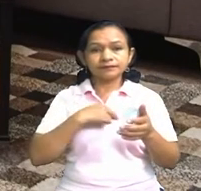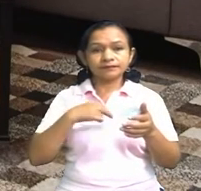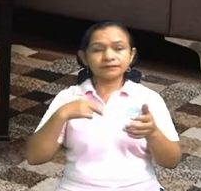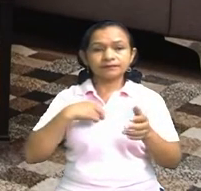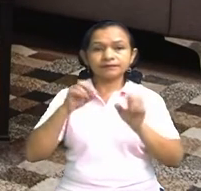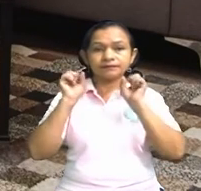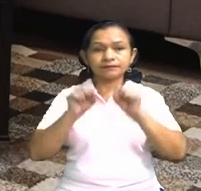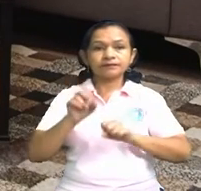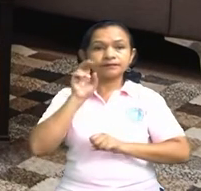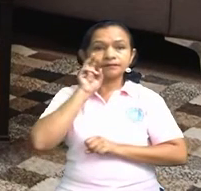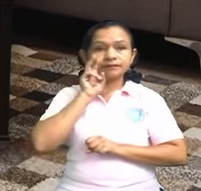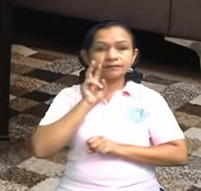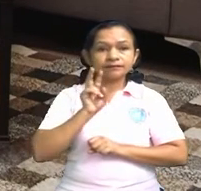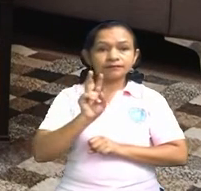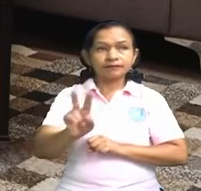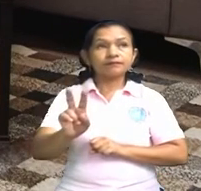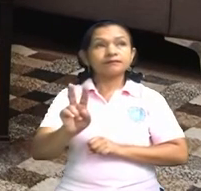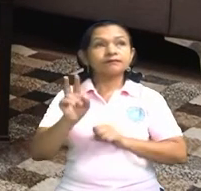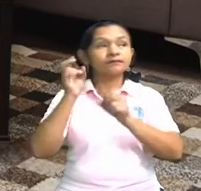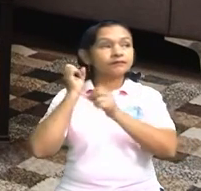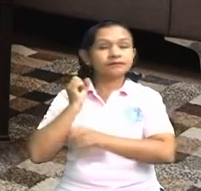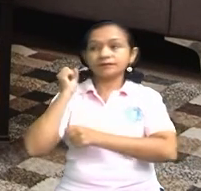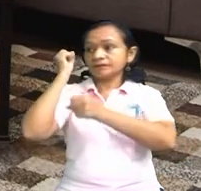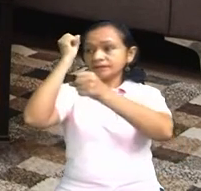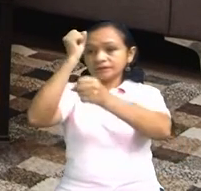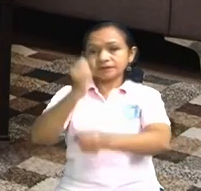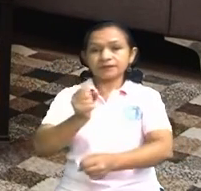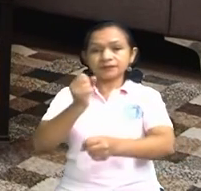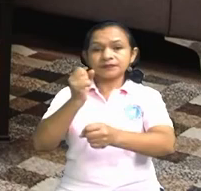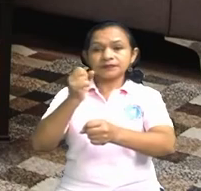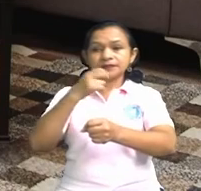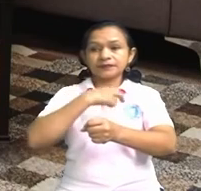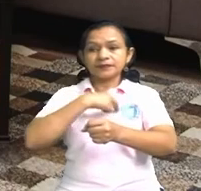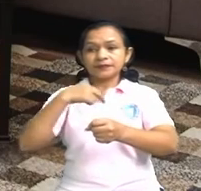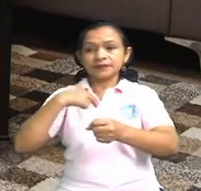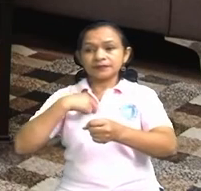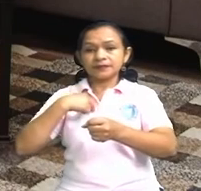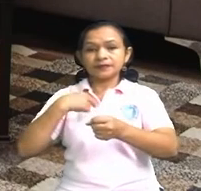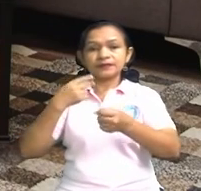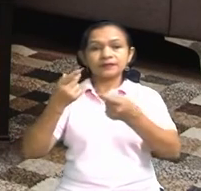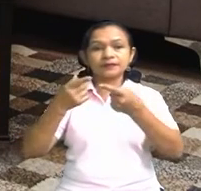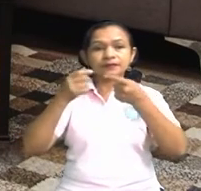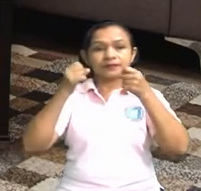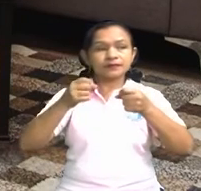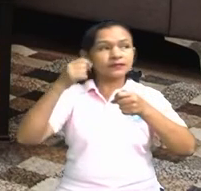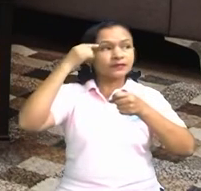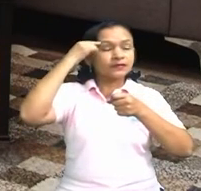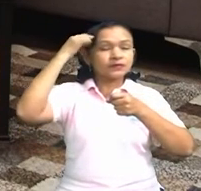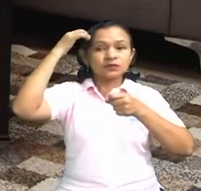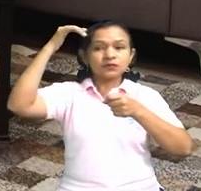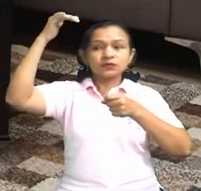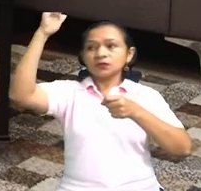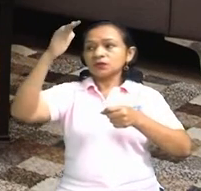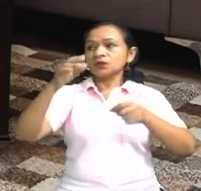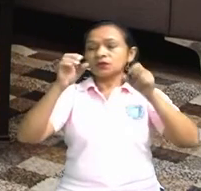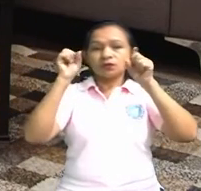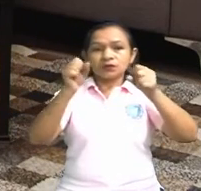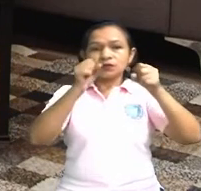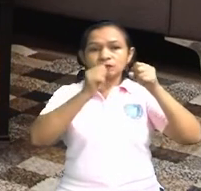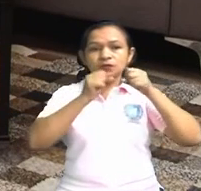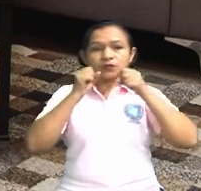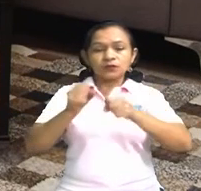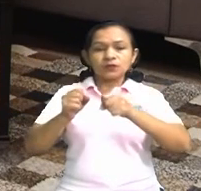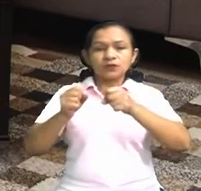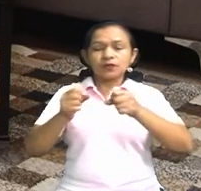pudimos ver a nuestro fundador y forjador, al soñador, al